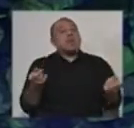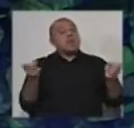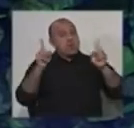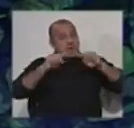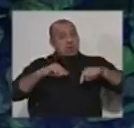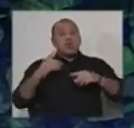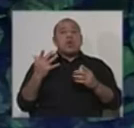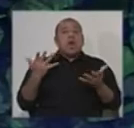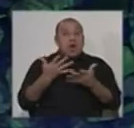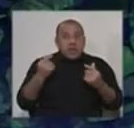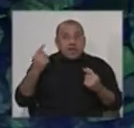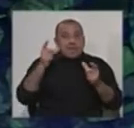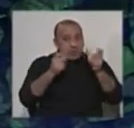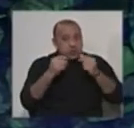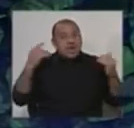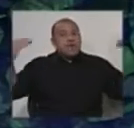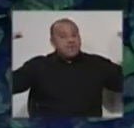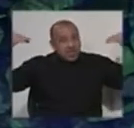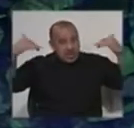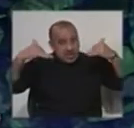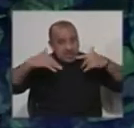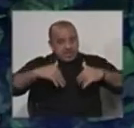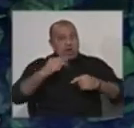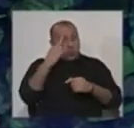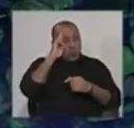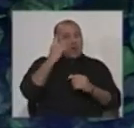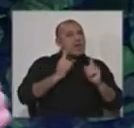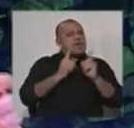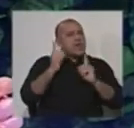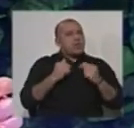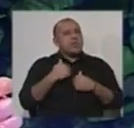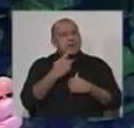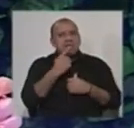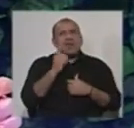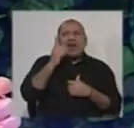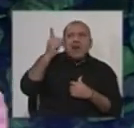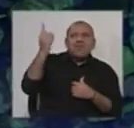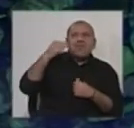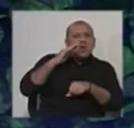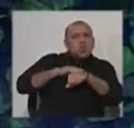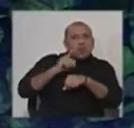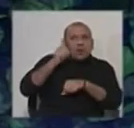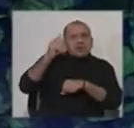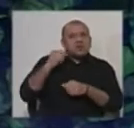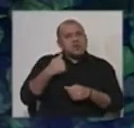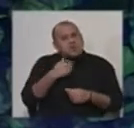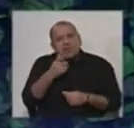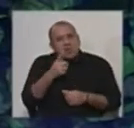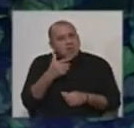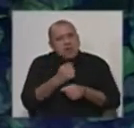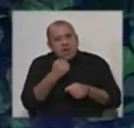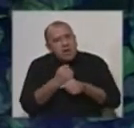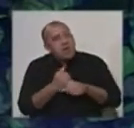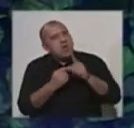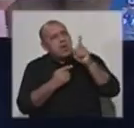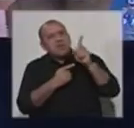receptor de inmigrantes y ya alguno va a empezar a decir que nos quitan trabajo que están ocupando el lugar que